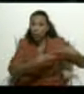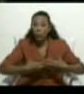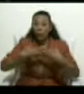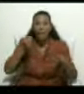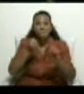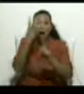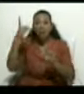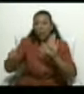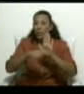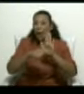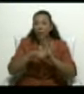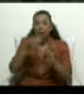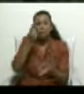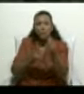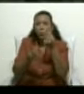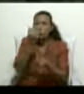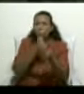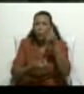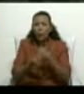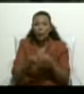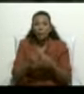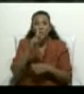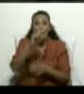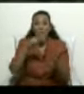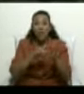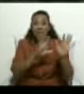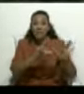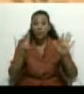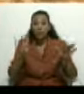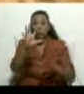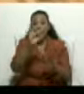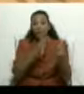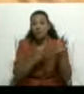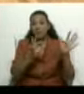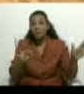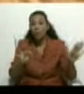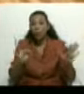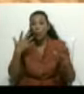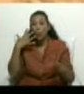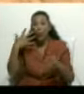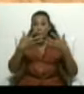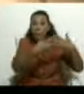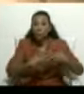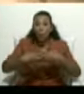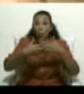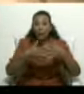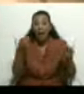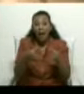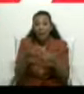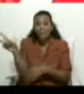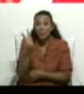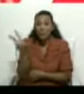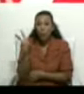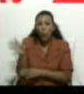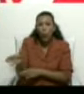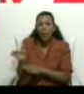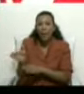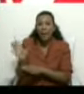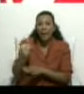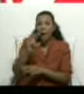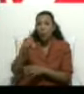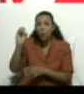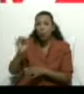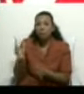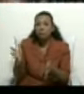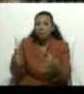impacto de la agresión financiera. Entre 2017 y 2018, por presiones del Departamento del Tesoro, la empresa Euroclear